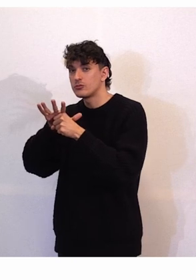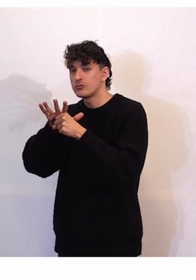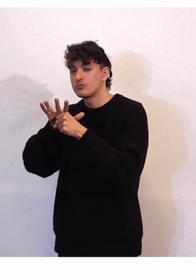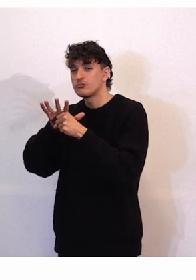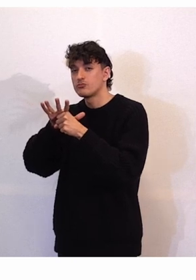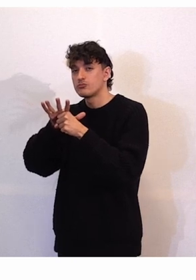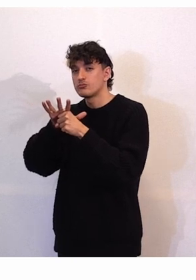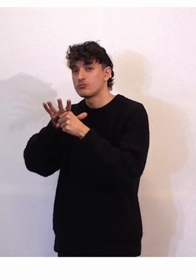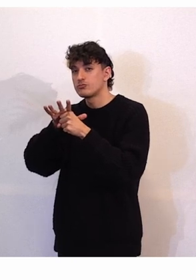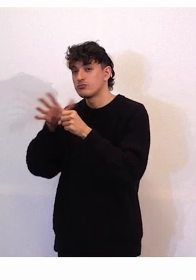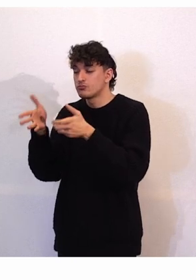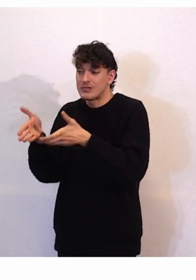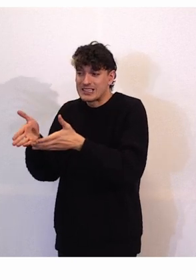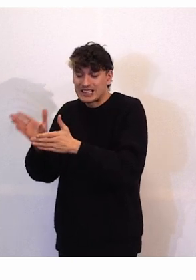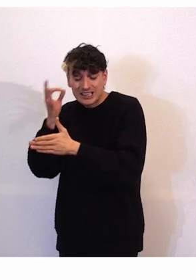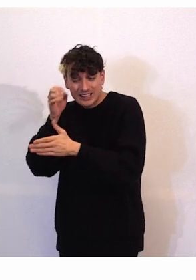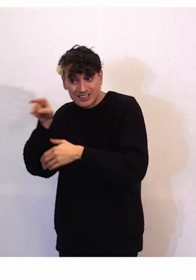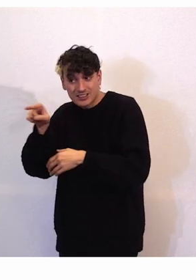le gusta más